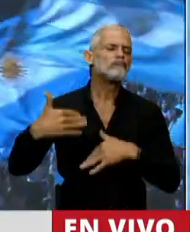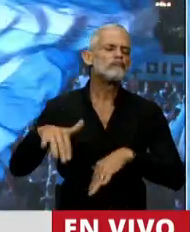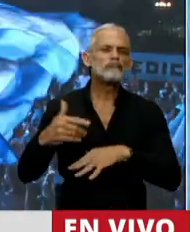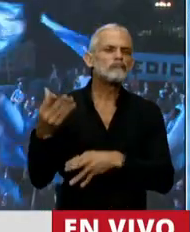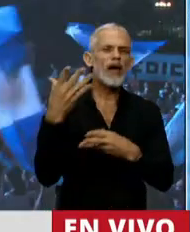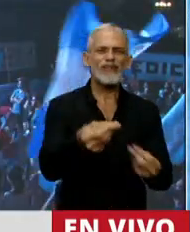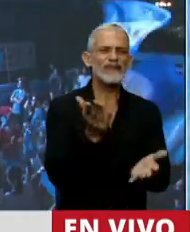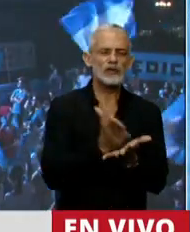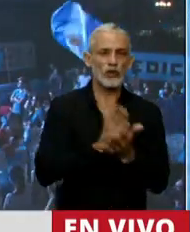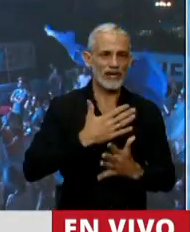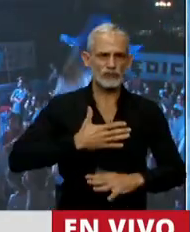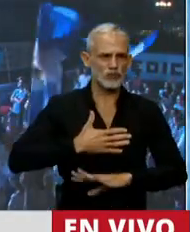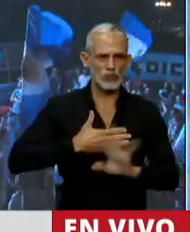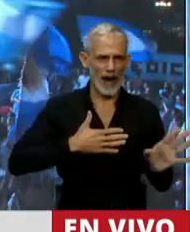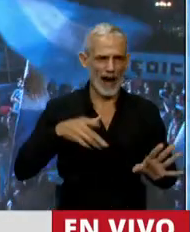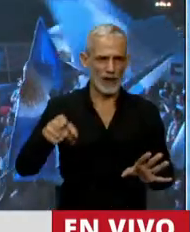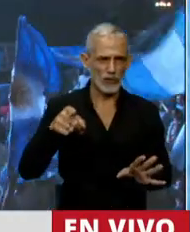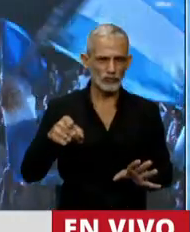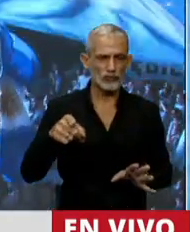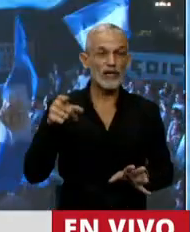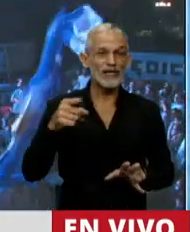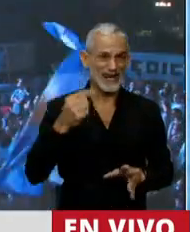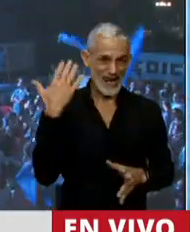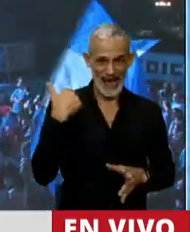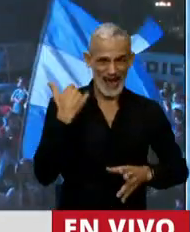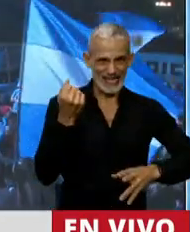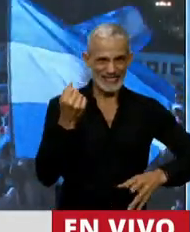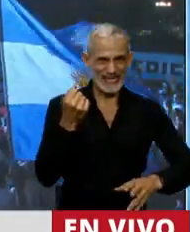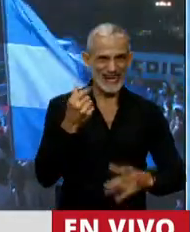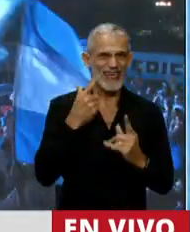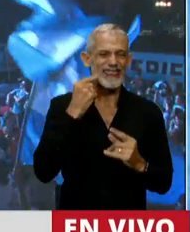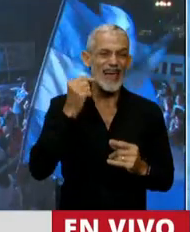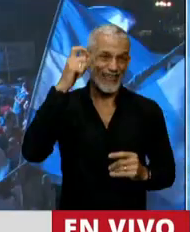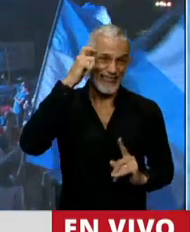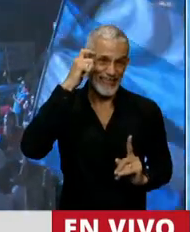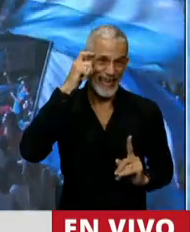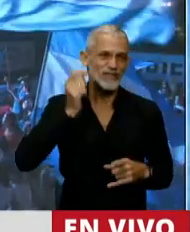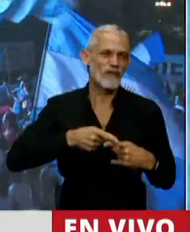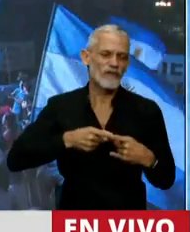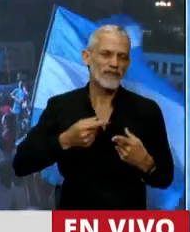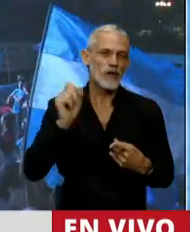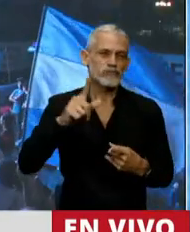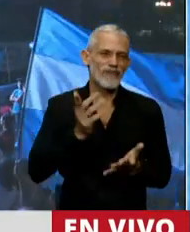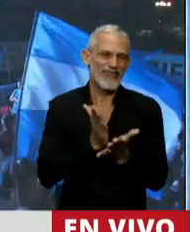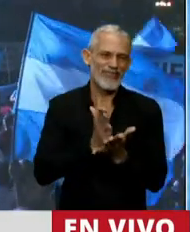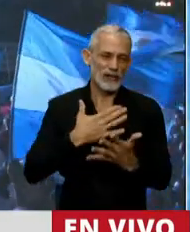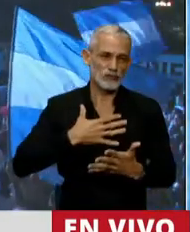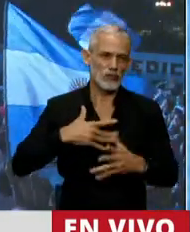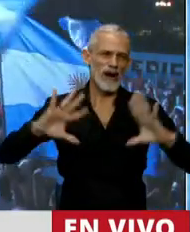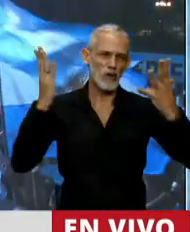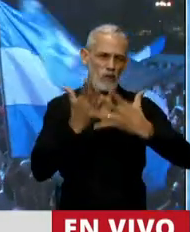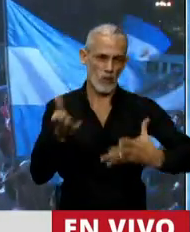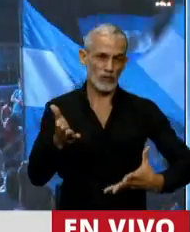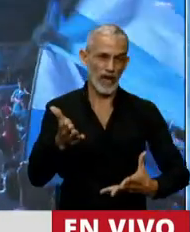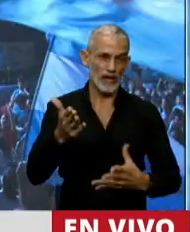los derechos humanos, que estuvimos en el día de ayer, en el día 10, celebrando los derechos humanos internacionales. ¿Y